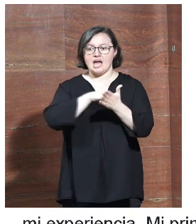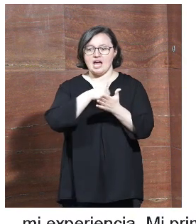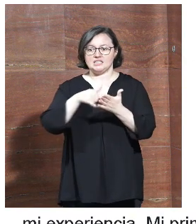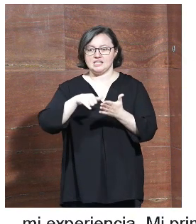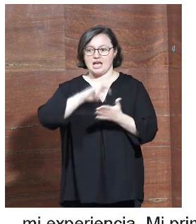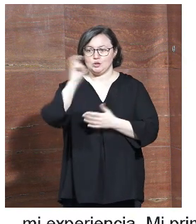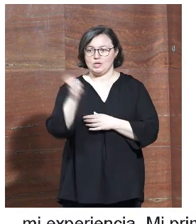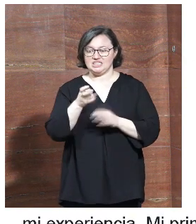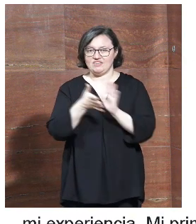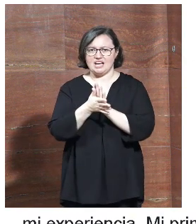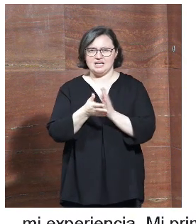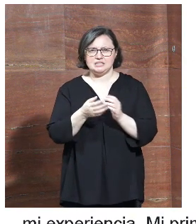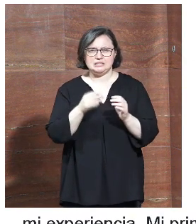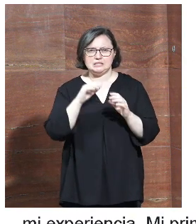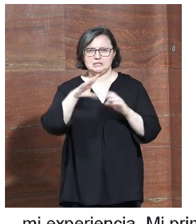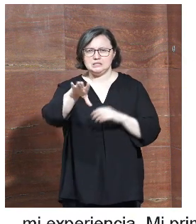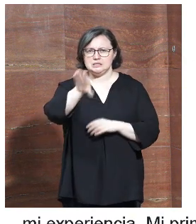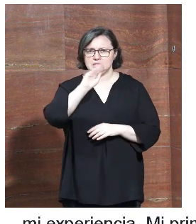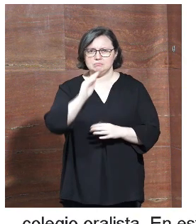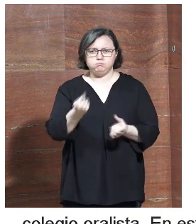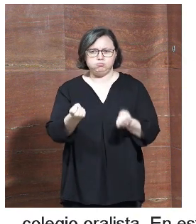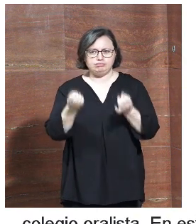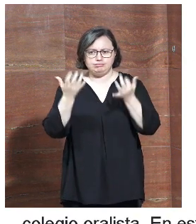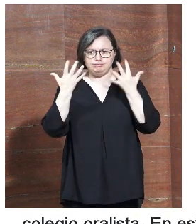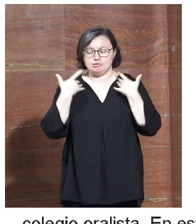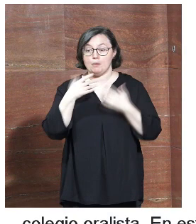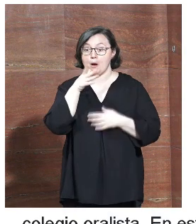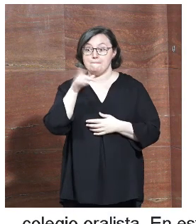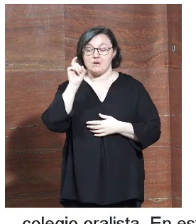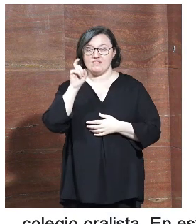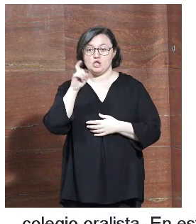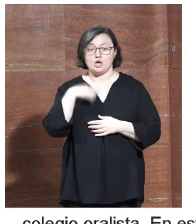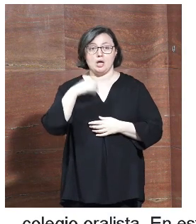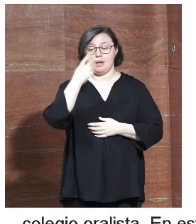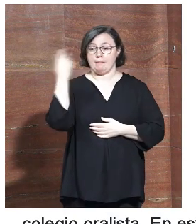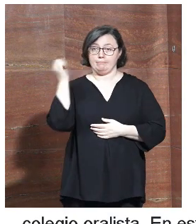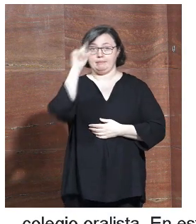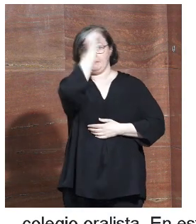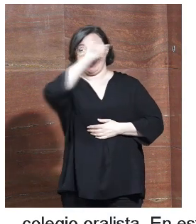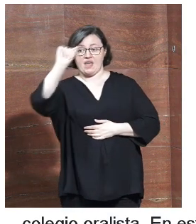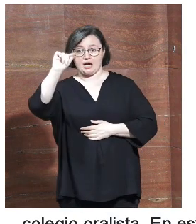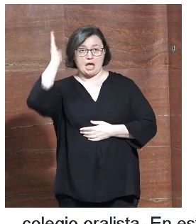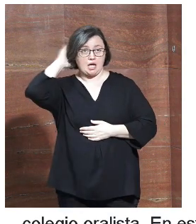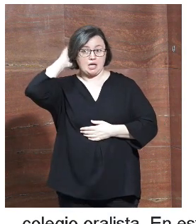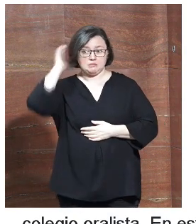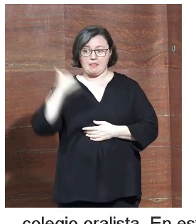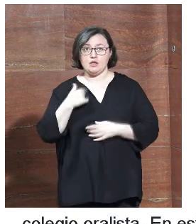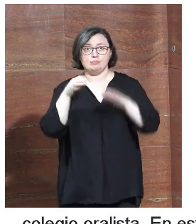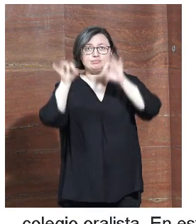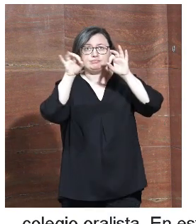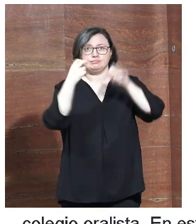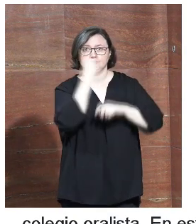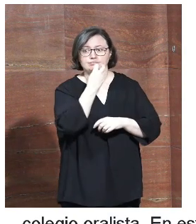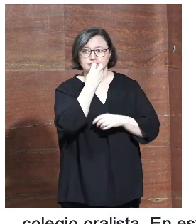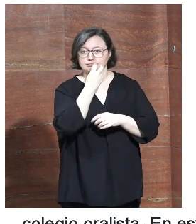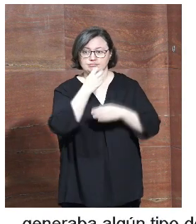eso nos generaba algún tipo de problemas, porque si el profesor se ponía de cara a la pared y a nosotros nos daba la espalda,